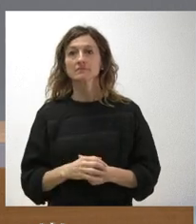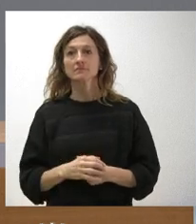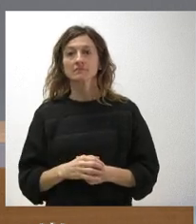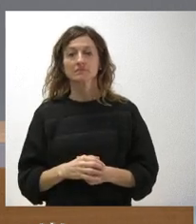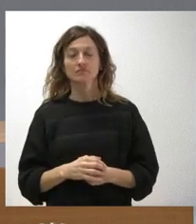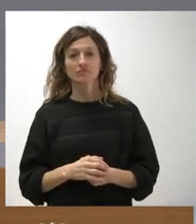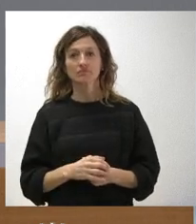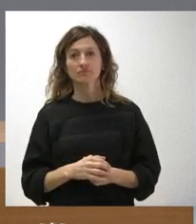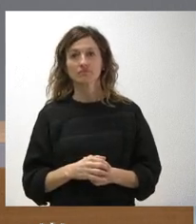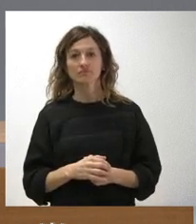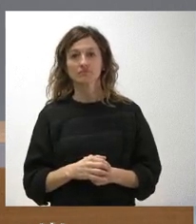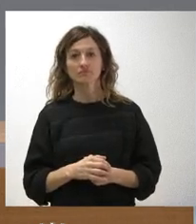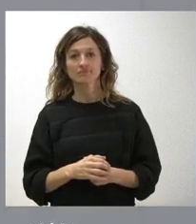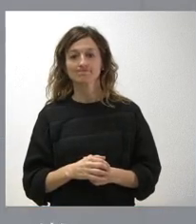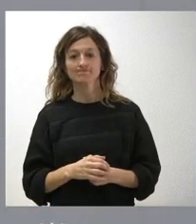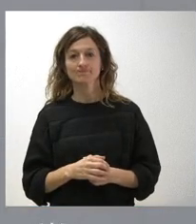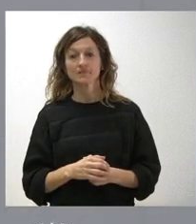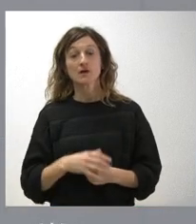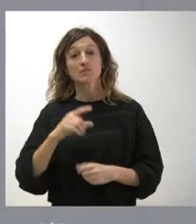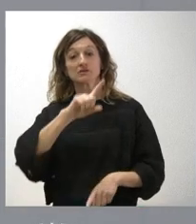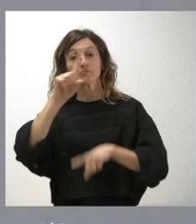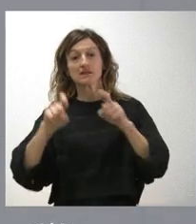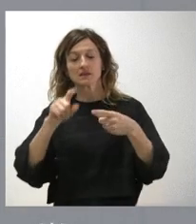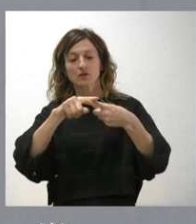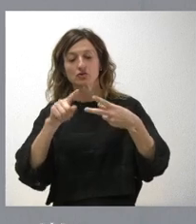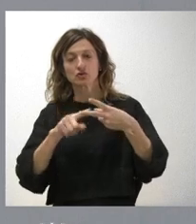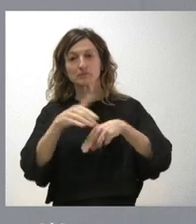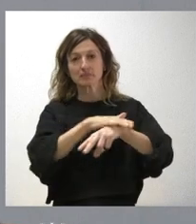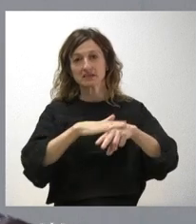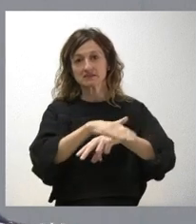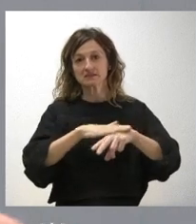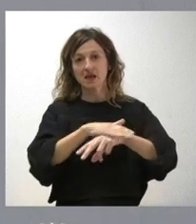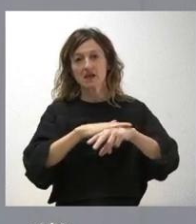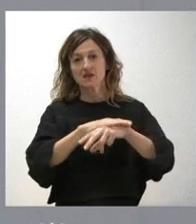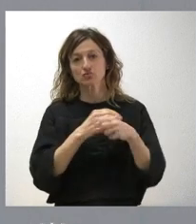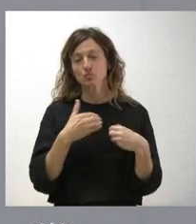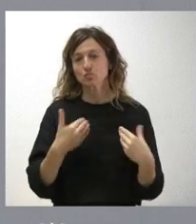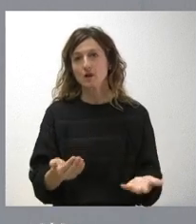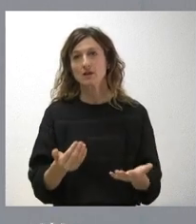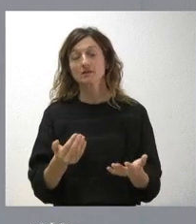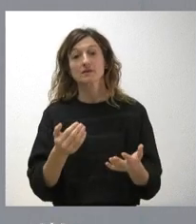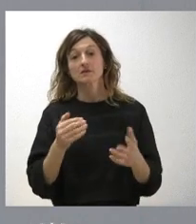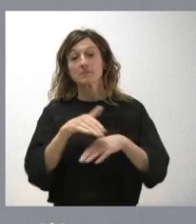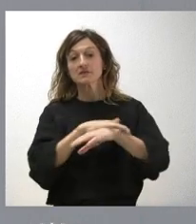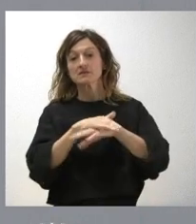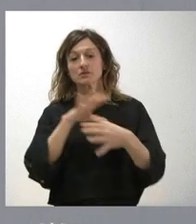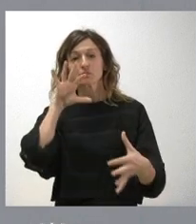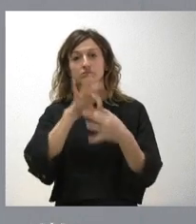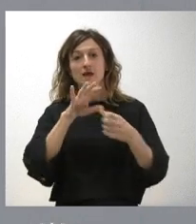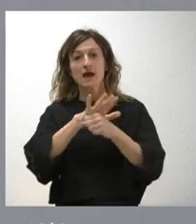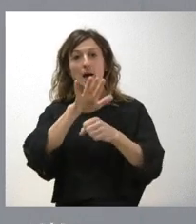Gracias pues plantea dos cuestiones Cuáles son los ministerios yo creo que todos los que tengan que ver con el ámbito